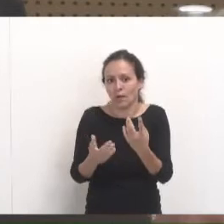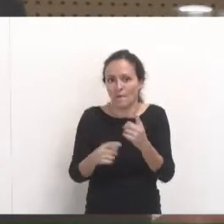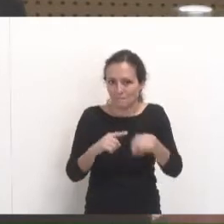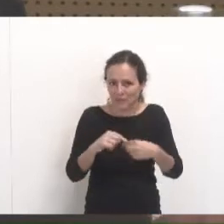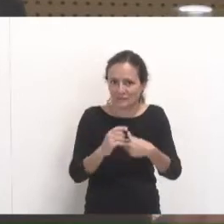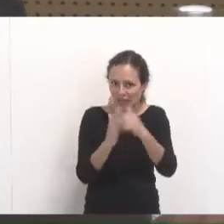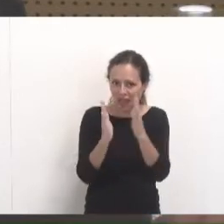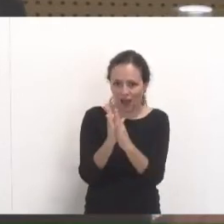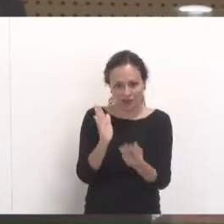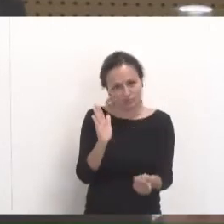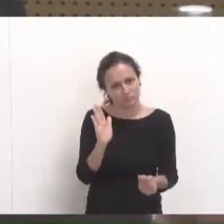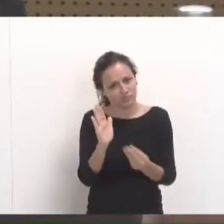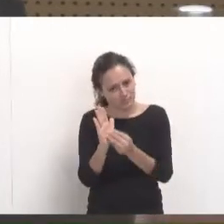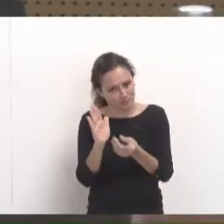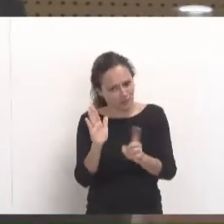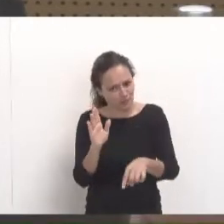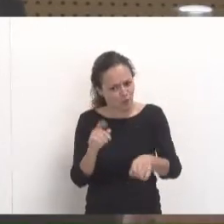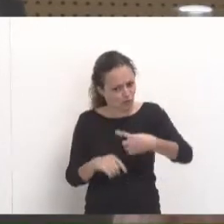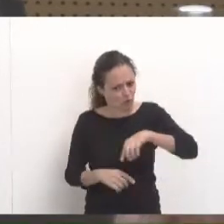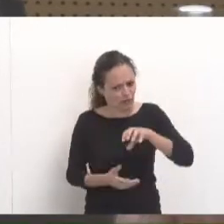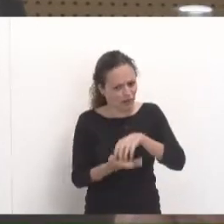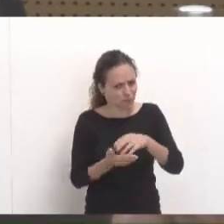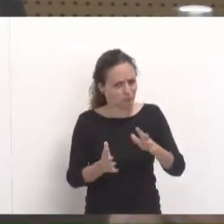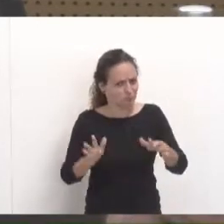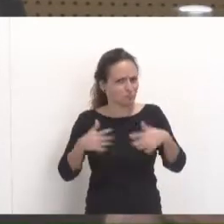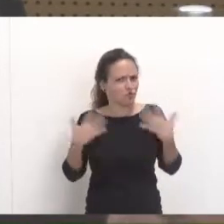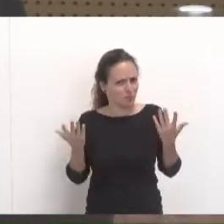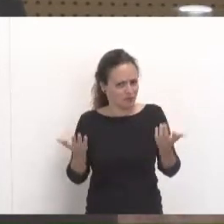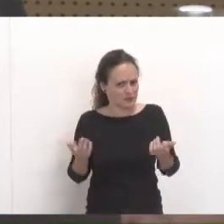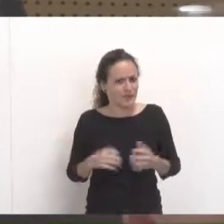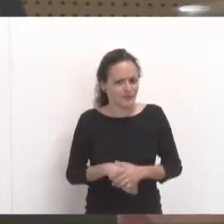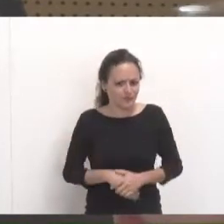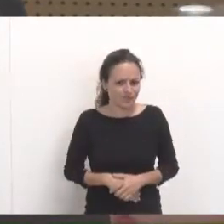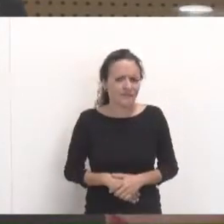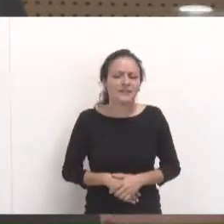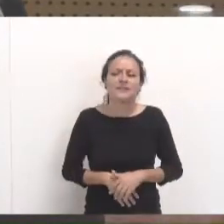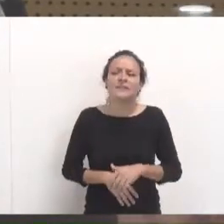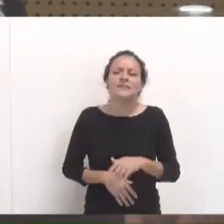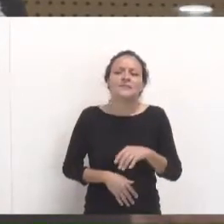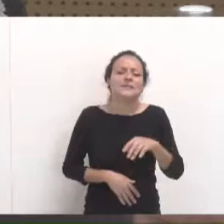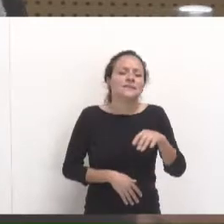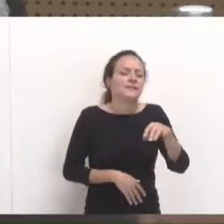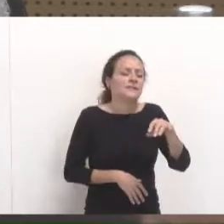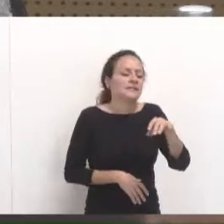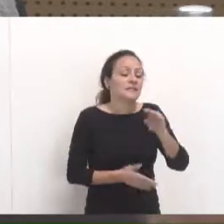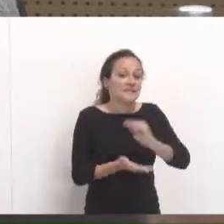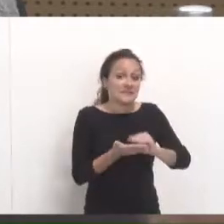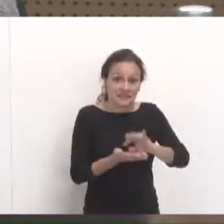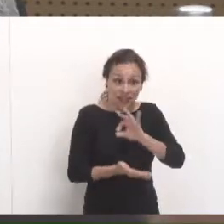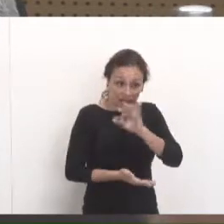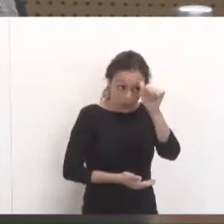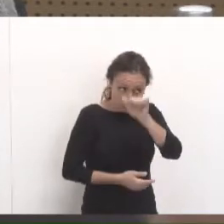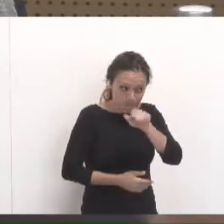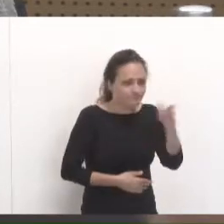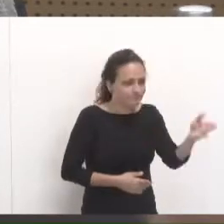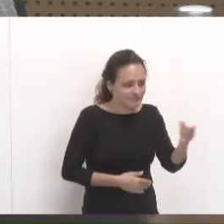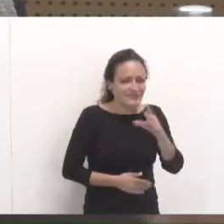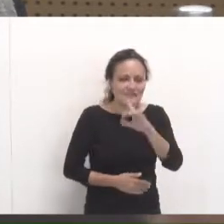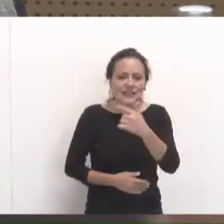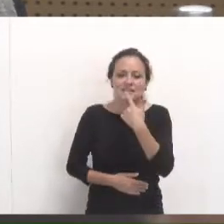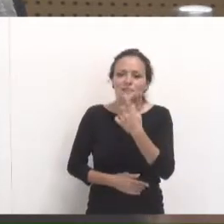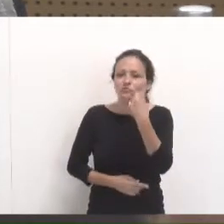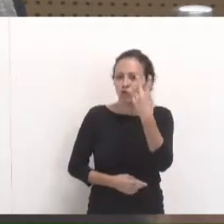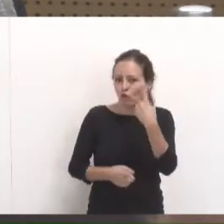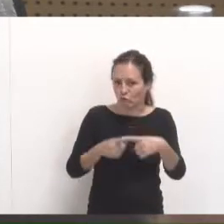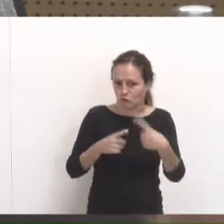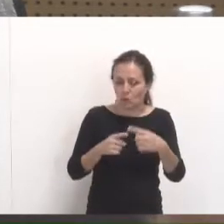acta nuestra sorpresa. Señor secretario. Y solo precisar dos cuestiones. En primer lugar, existen precedentes en